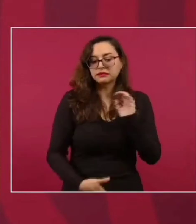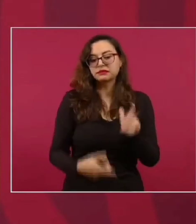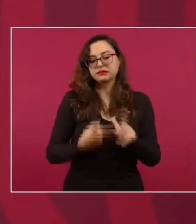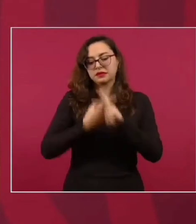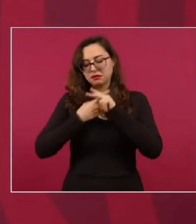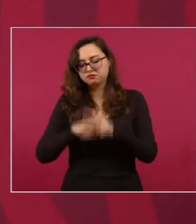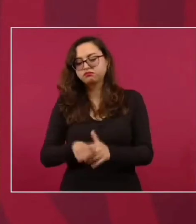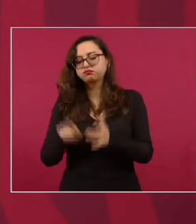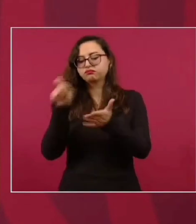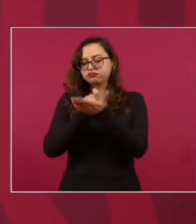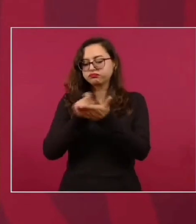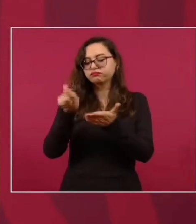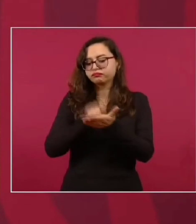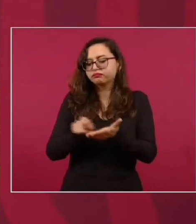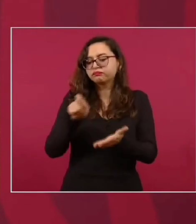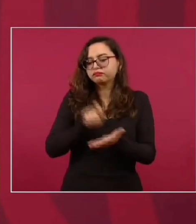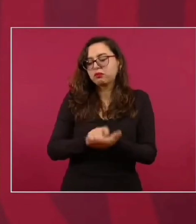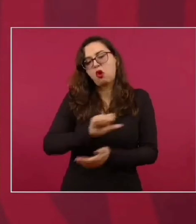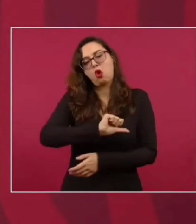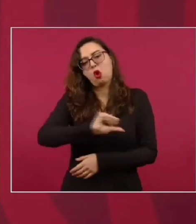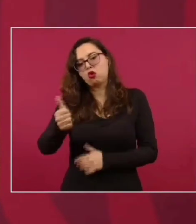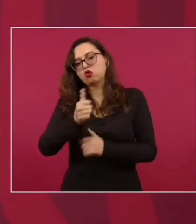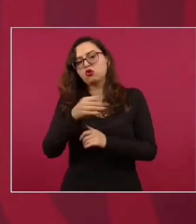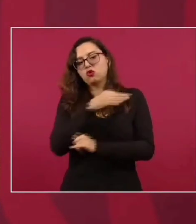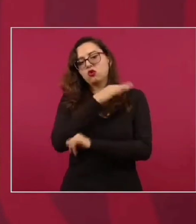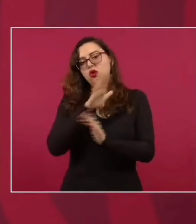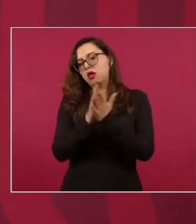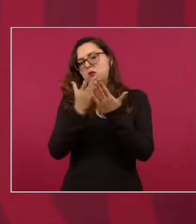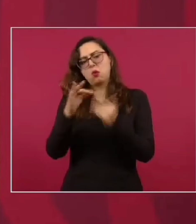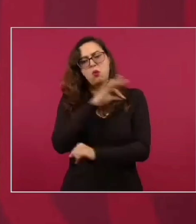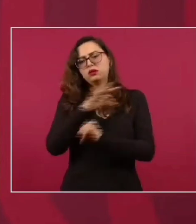me va a llevar tiempo. Entonces,